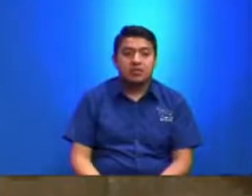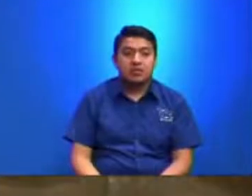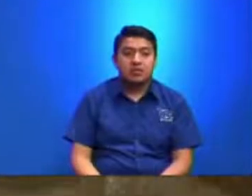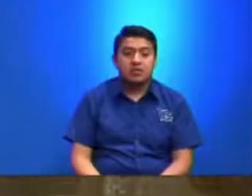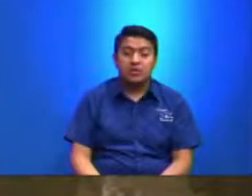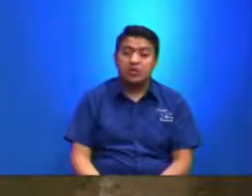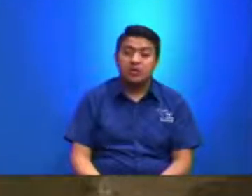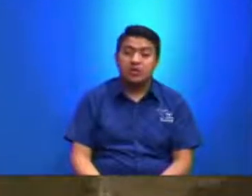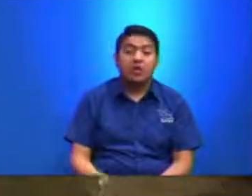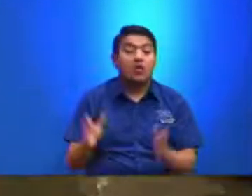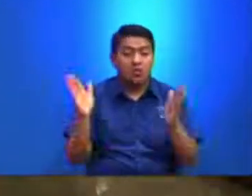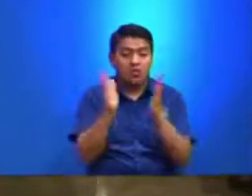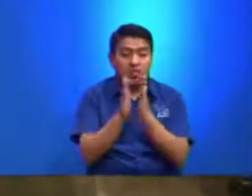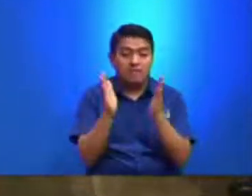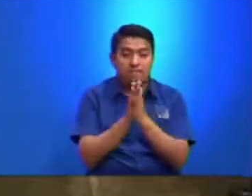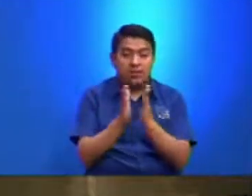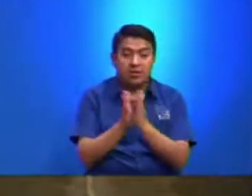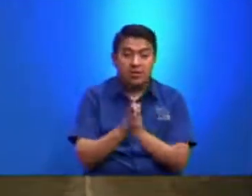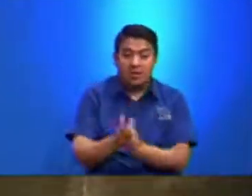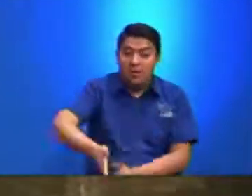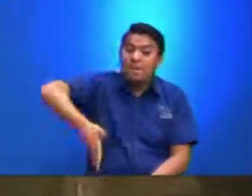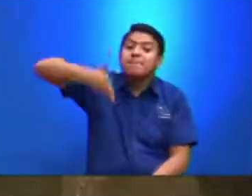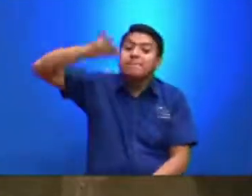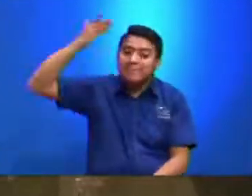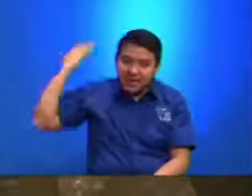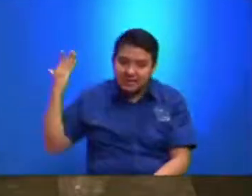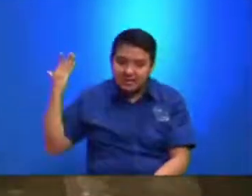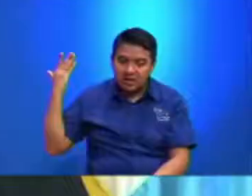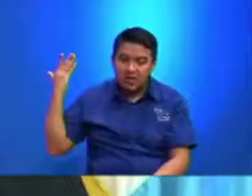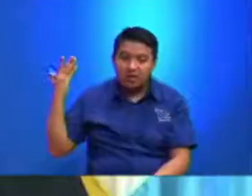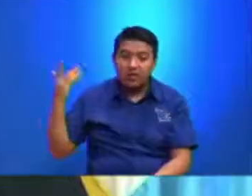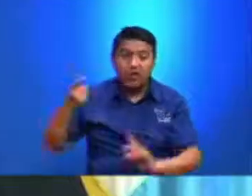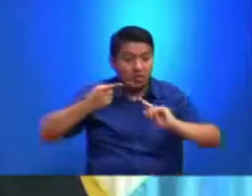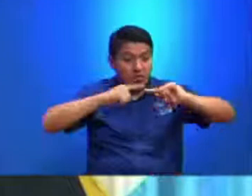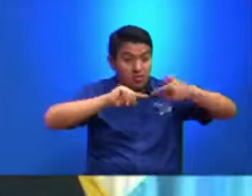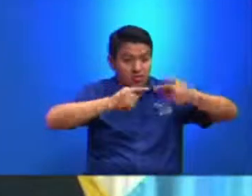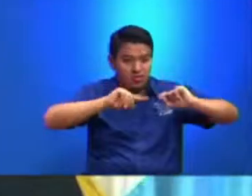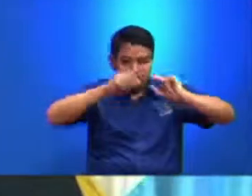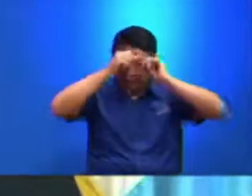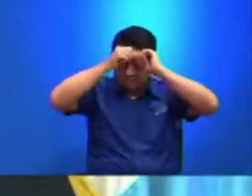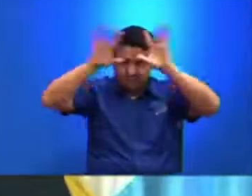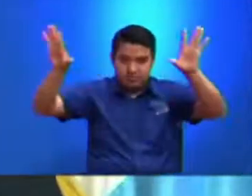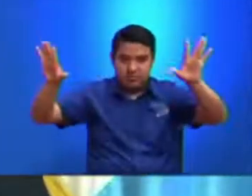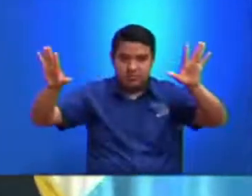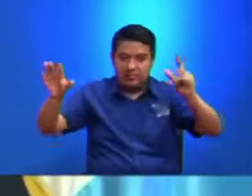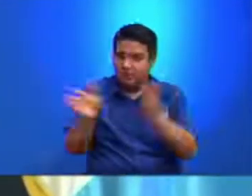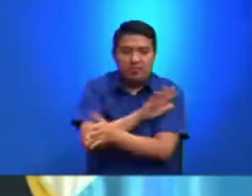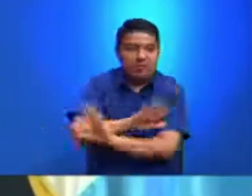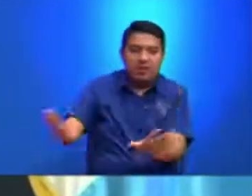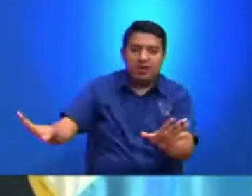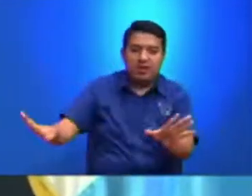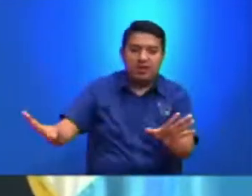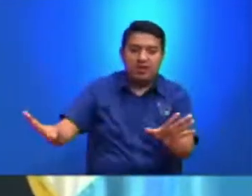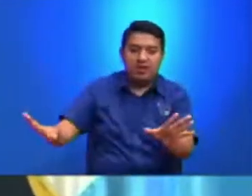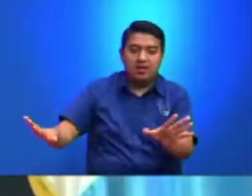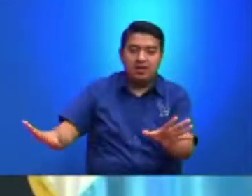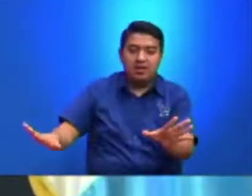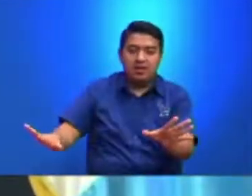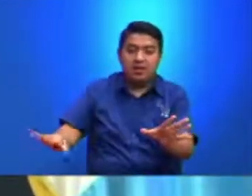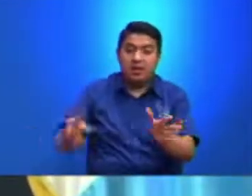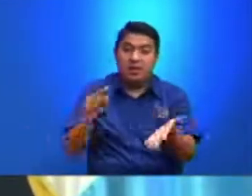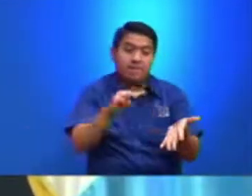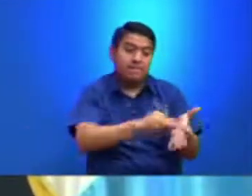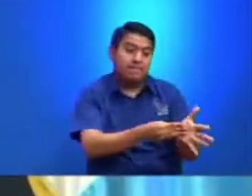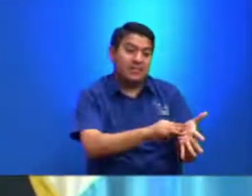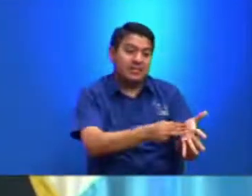Hoy domingo, hace 8 días, ese dolor se me fue. Así. Dejé de tomar, todos estos días no he